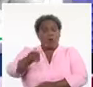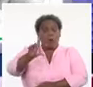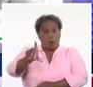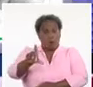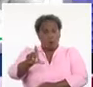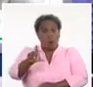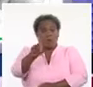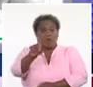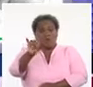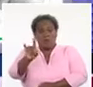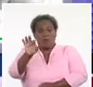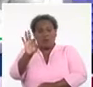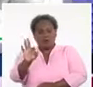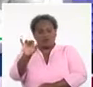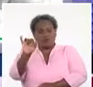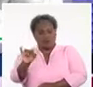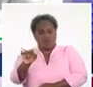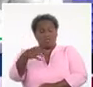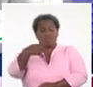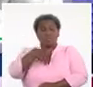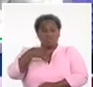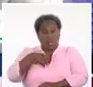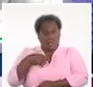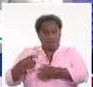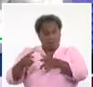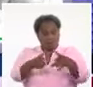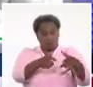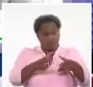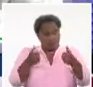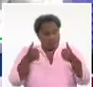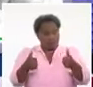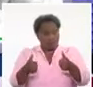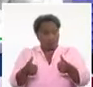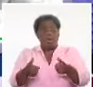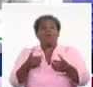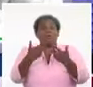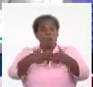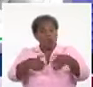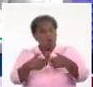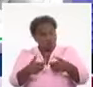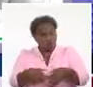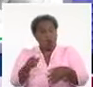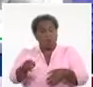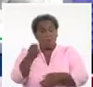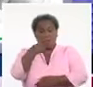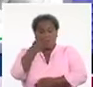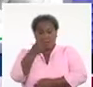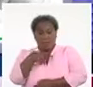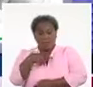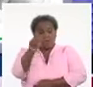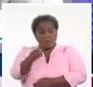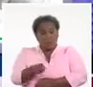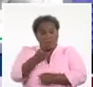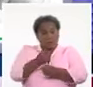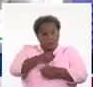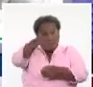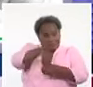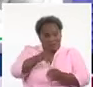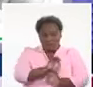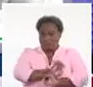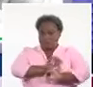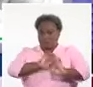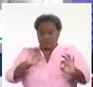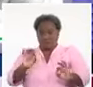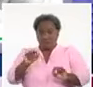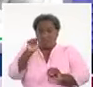1986, cuenta con un equipamiento de punta, capacidades de producción y un personal extraordinario ocupado en el desarrollo de